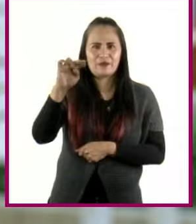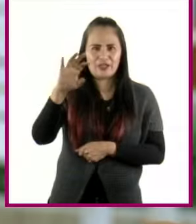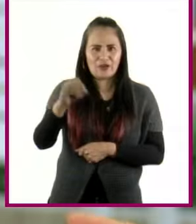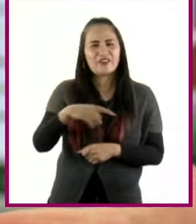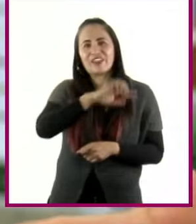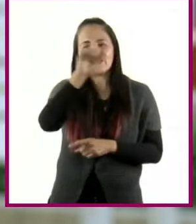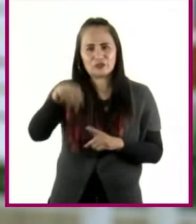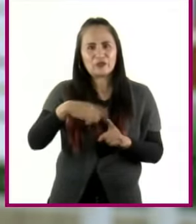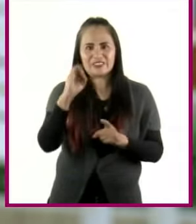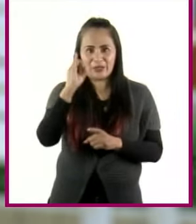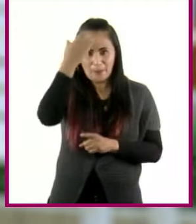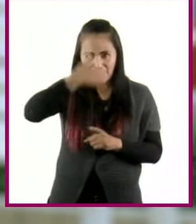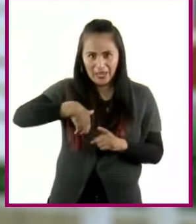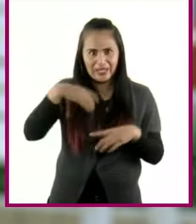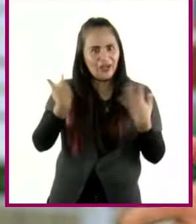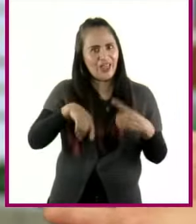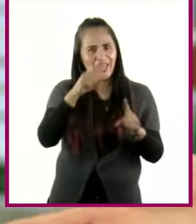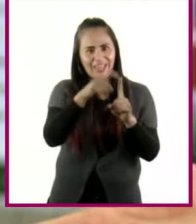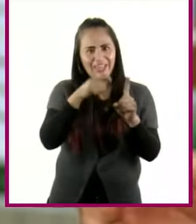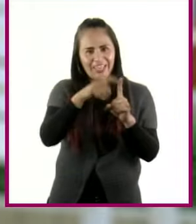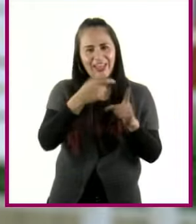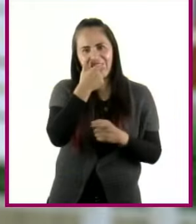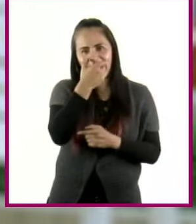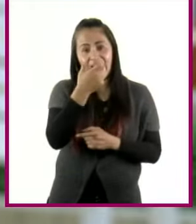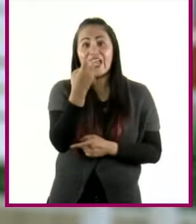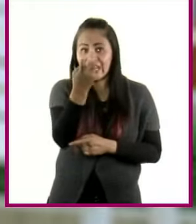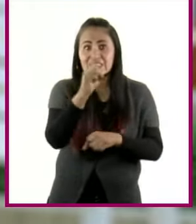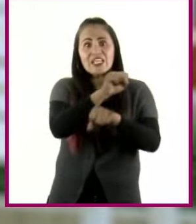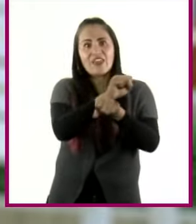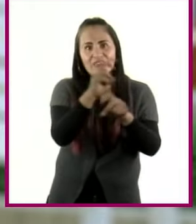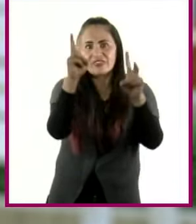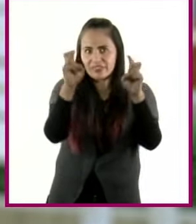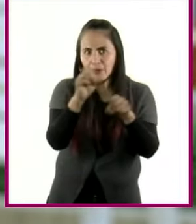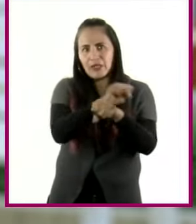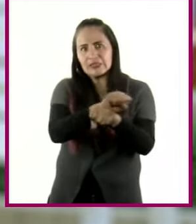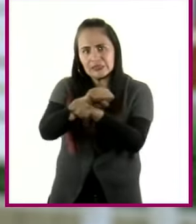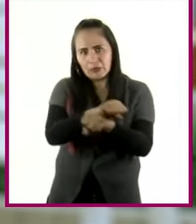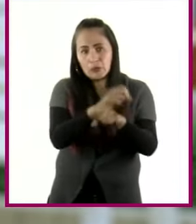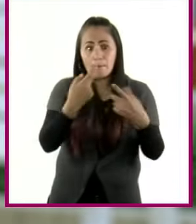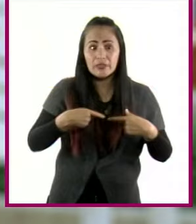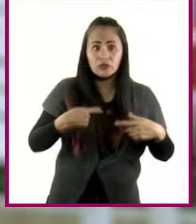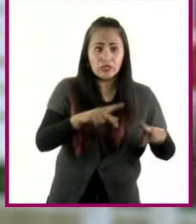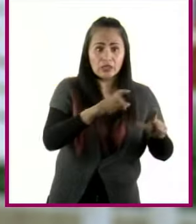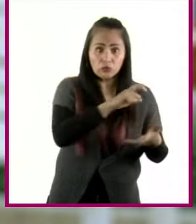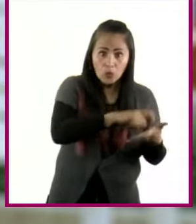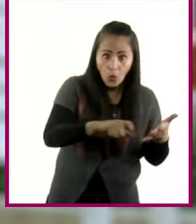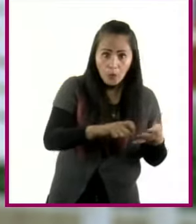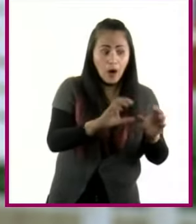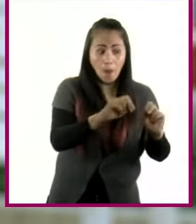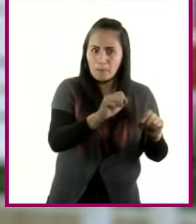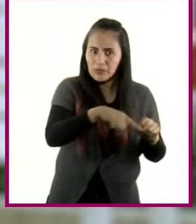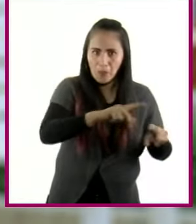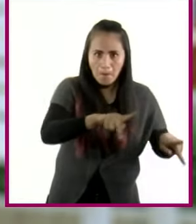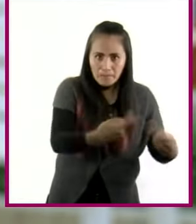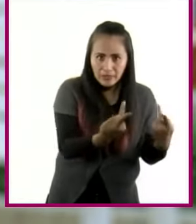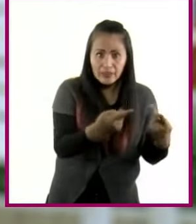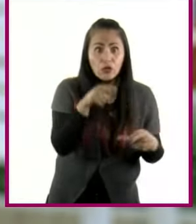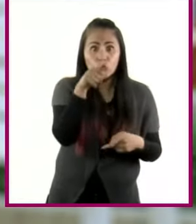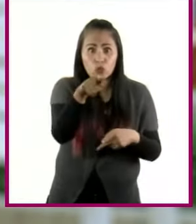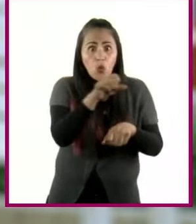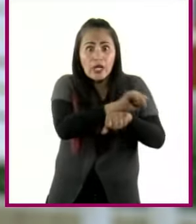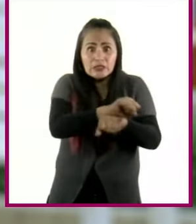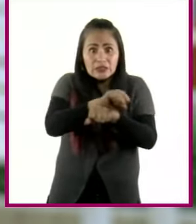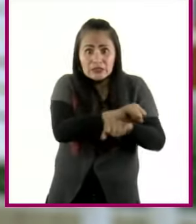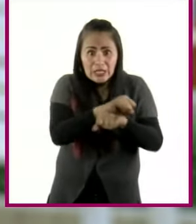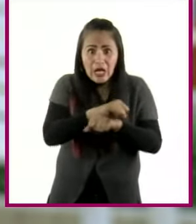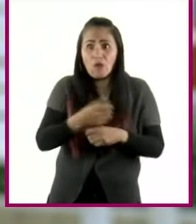Sí, esa. Ahí sí se toca el tema de la esclavitud. Y cómo se compran y venden personas. Y cómo, si eres esclavo, no podías hacer